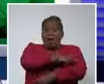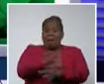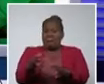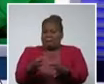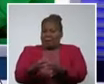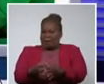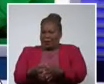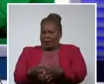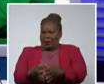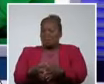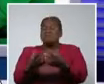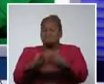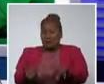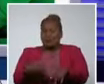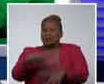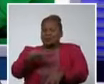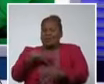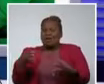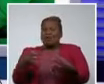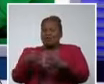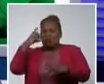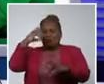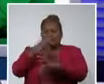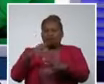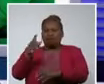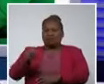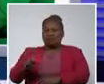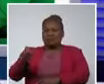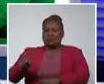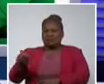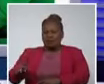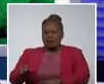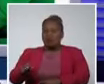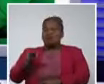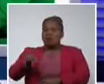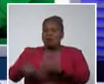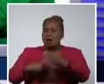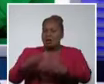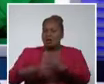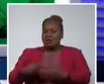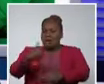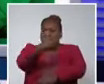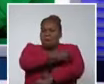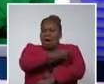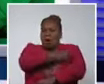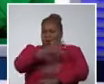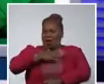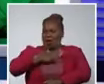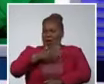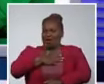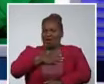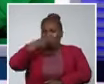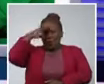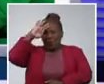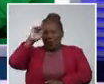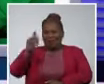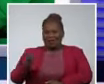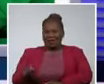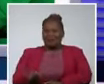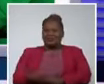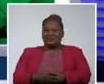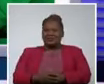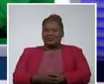científicos que han apostado por buscar nuestra propia vacuna. Y como también es noticia, y ya